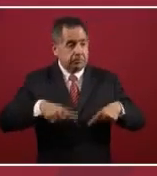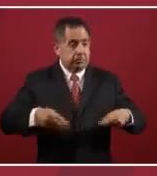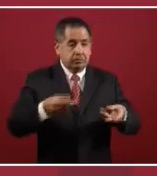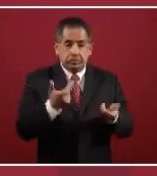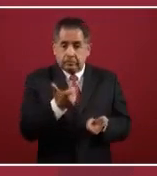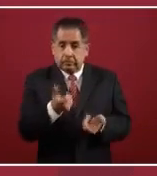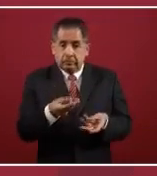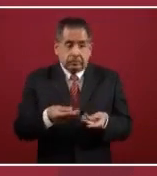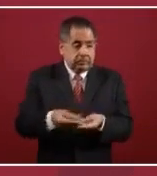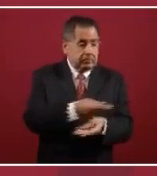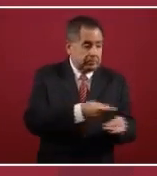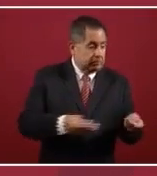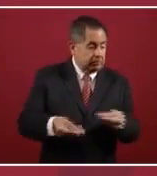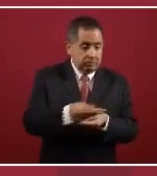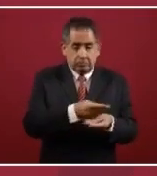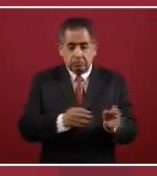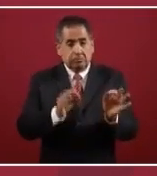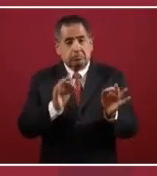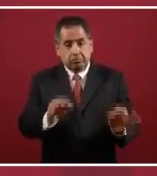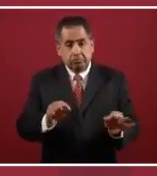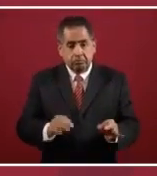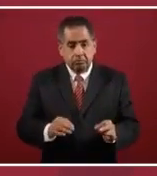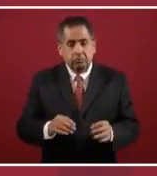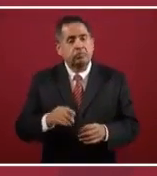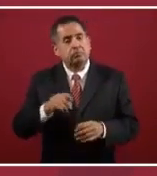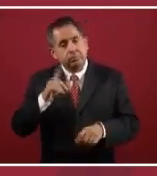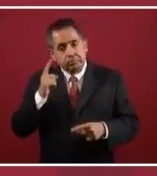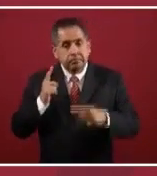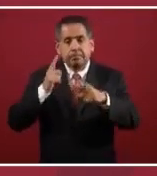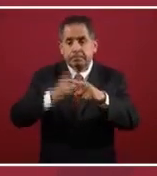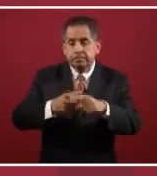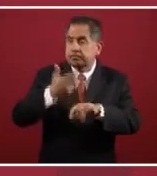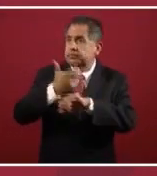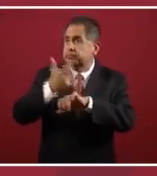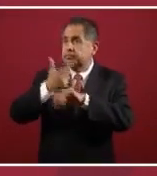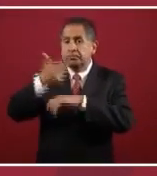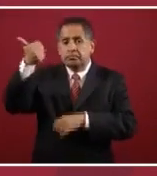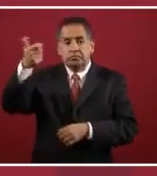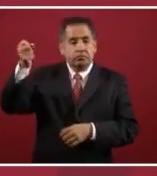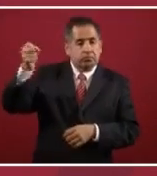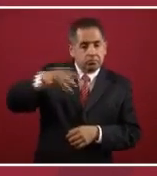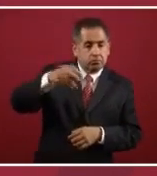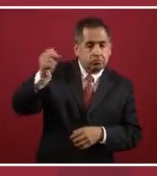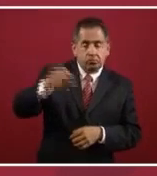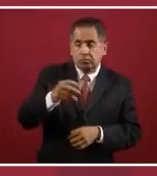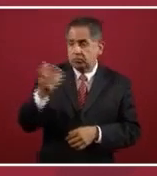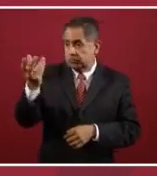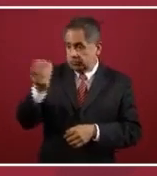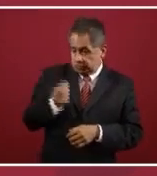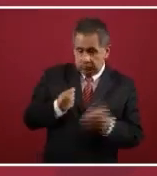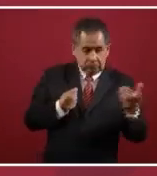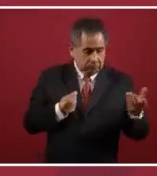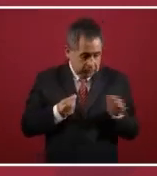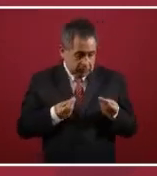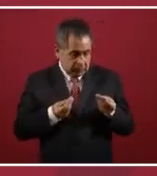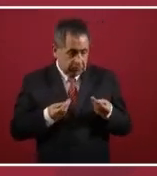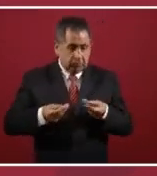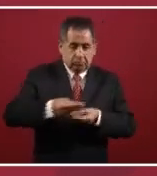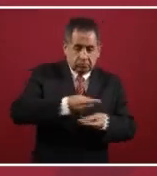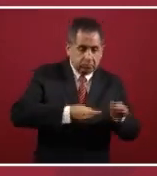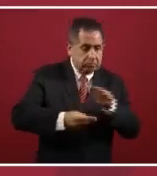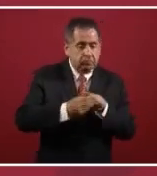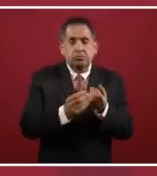Esto se complementa con la llegada de las remesas y fortalece la economía popular.